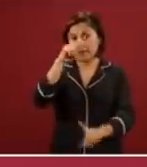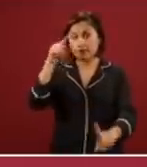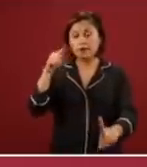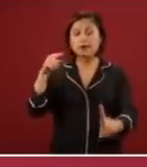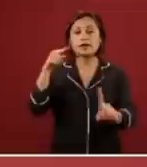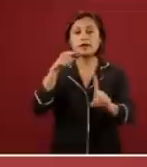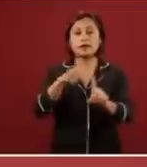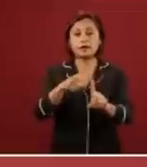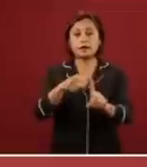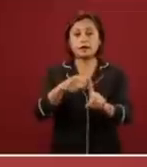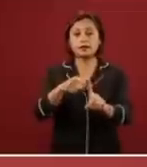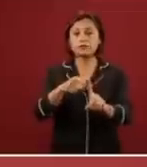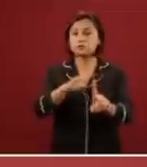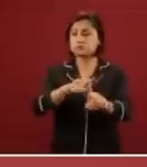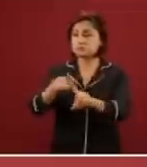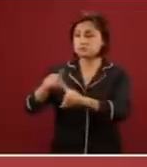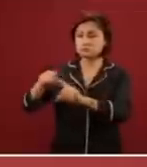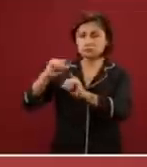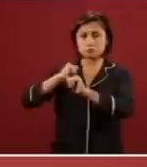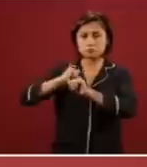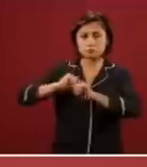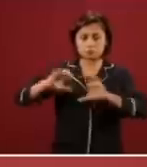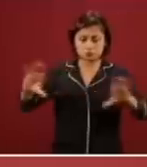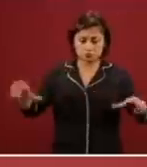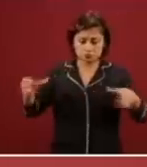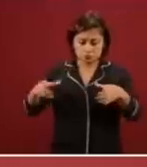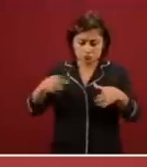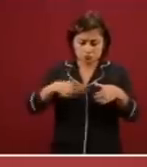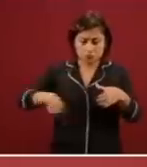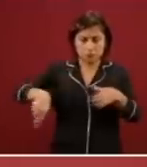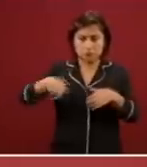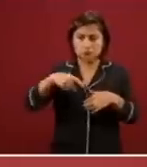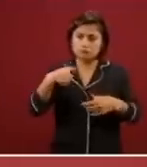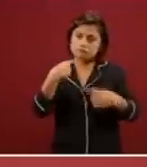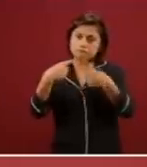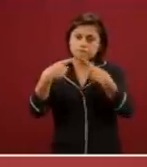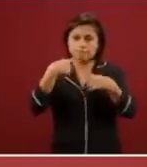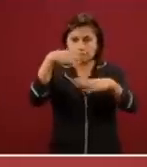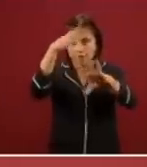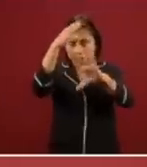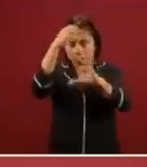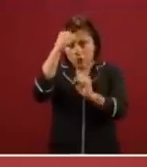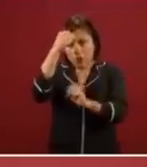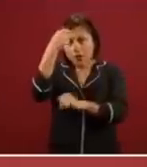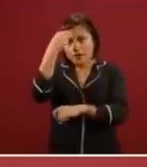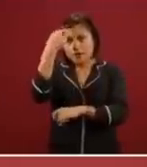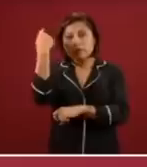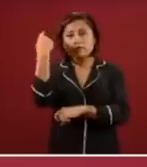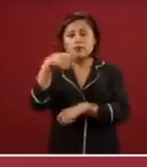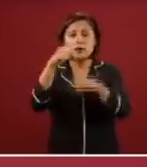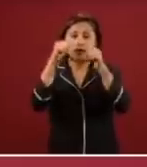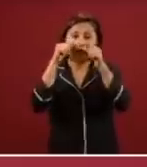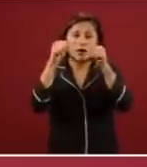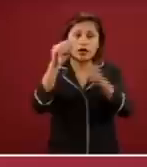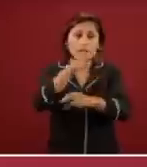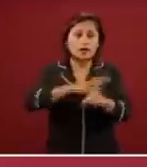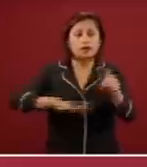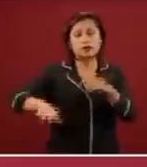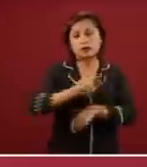de autoridades que tenemos que ponerse de acuerdo para atender las demandas de la gente. No se